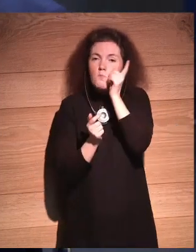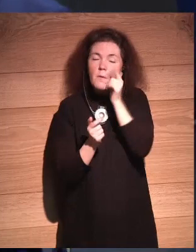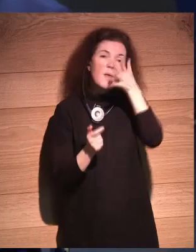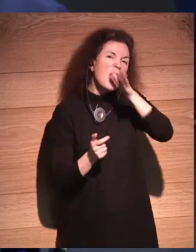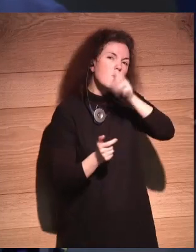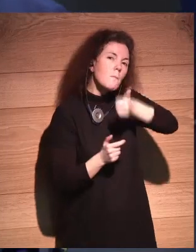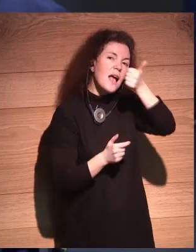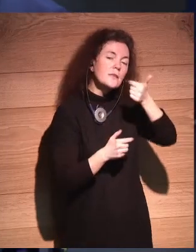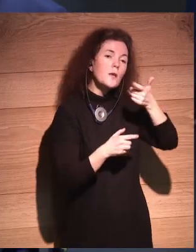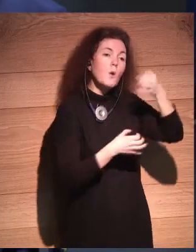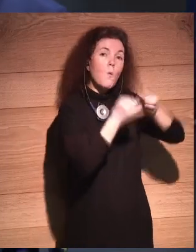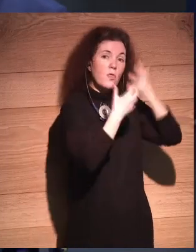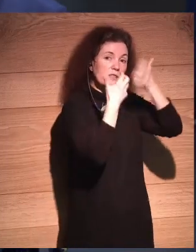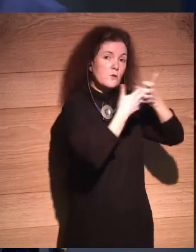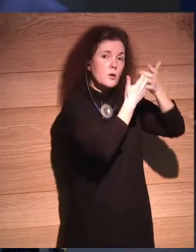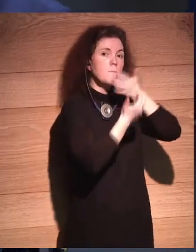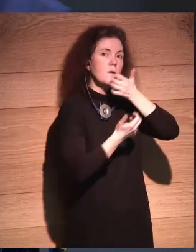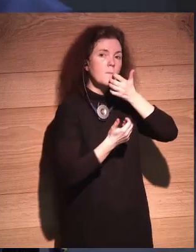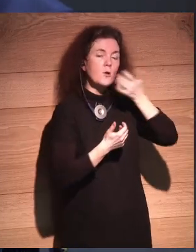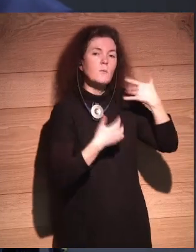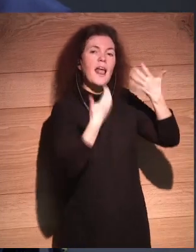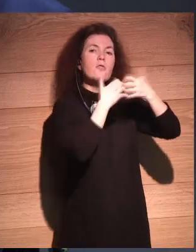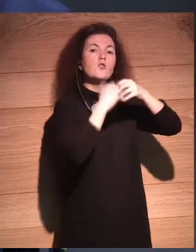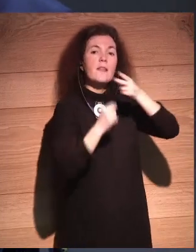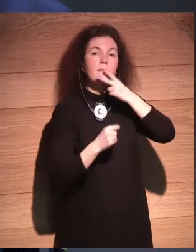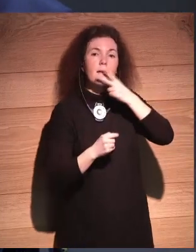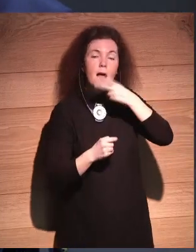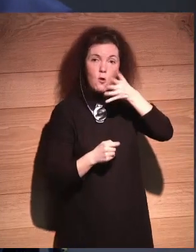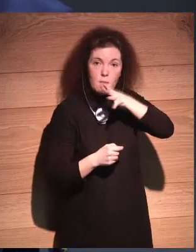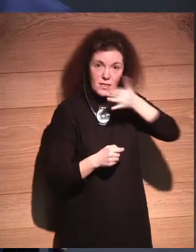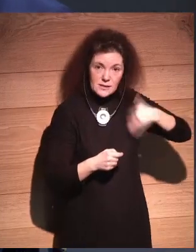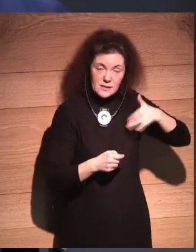Unidos? Como ha pasado, por ejemplo, con la industria tabaquera.